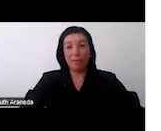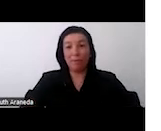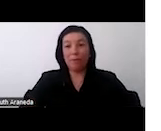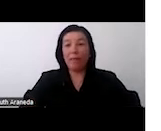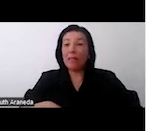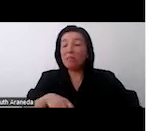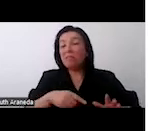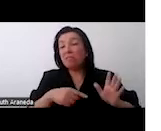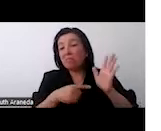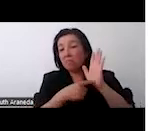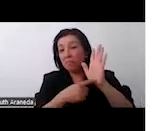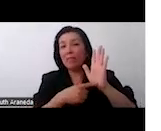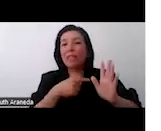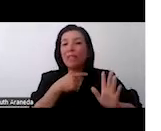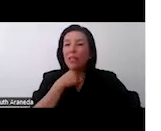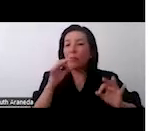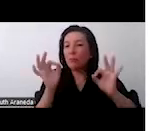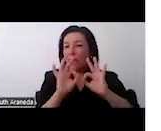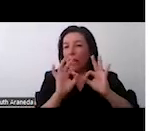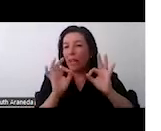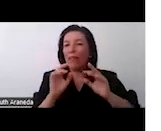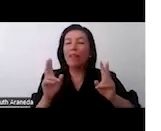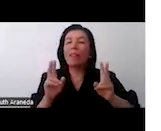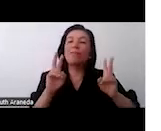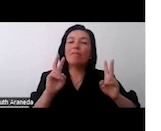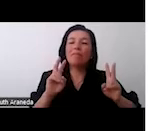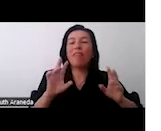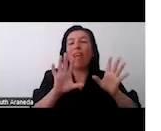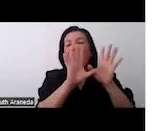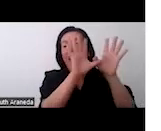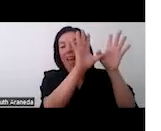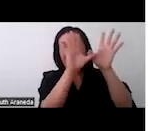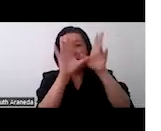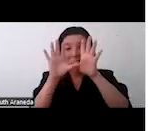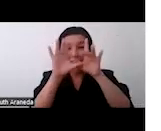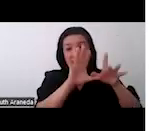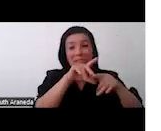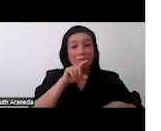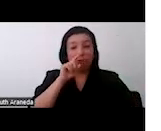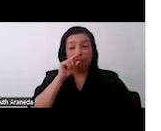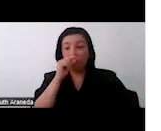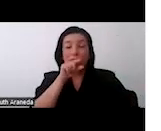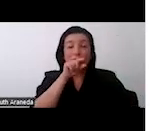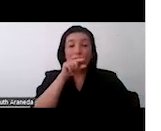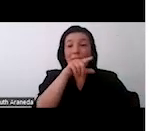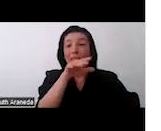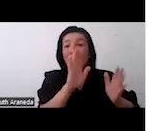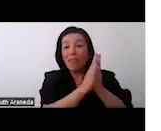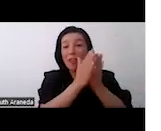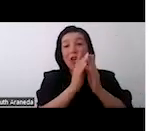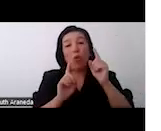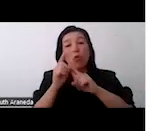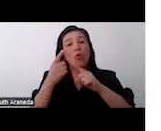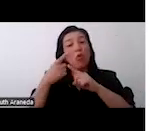pequeña presentación quiero hablar un poquito sobre las aves endémicas que habla el libro y las no tanto, no